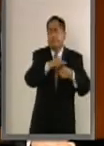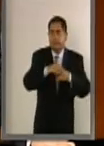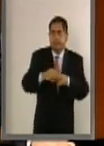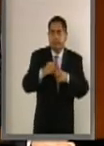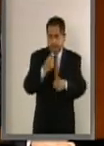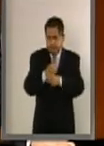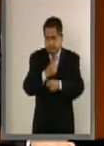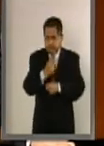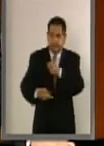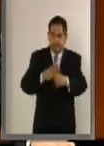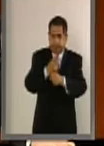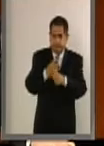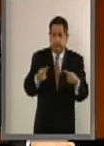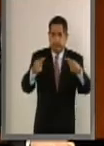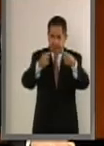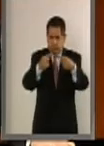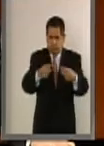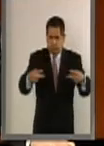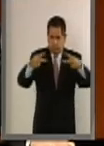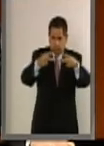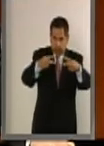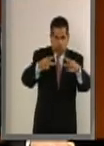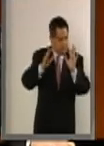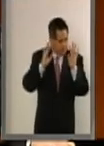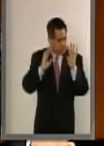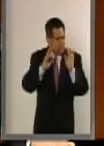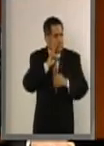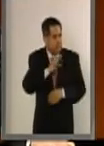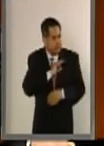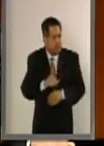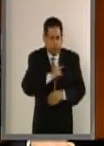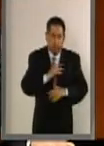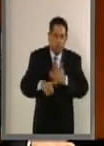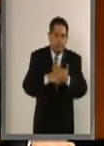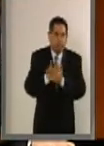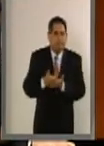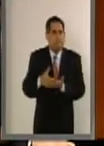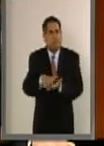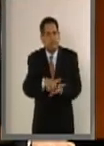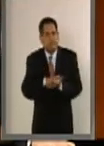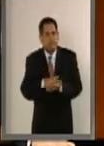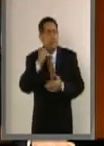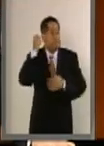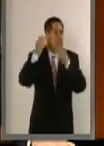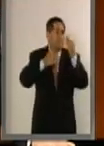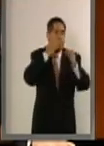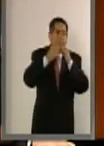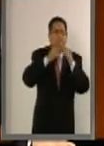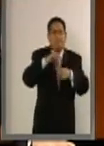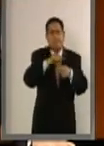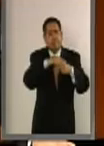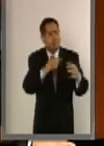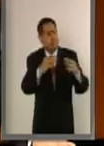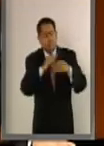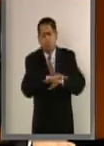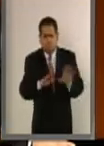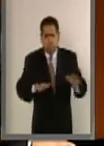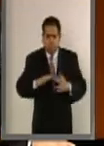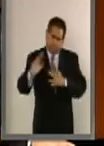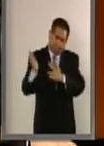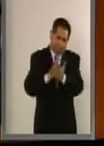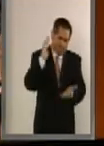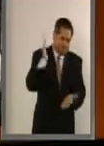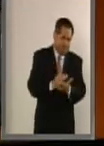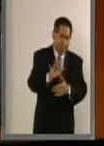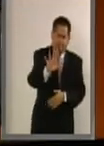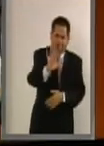queremos ahorrar dinero, tenemos que ahorrar tiempo y tenemos que reducir los tiempos de campaña. Vamos al 50% de